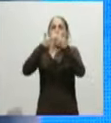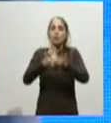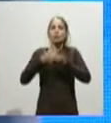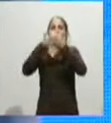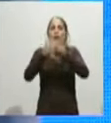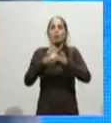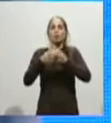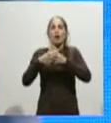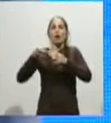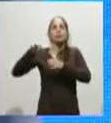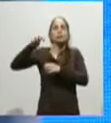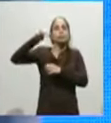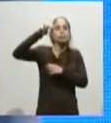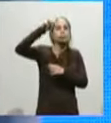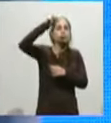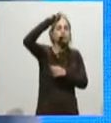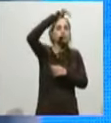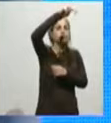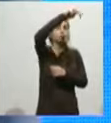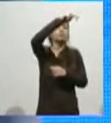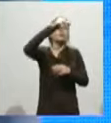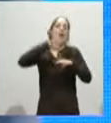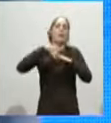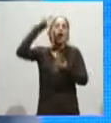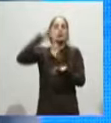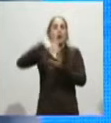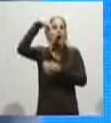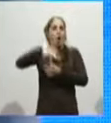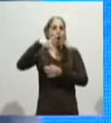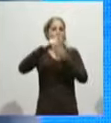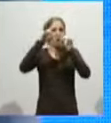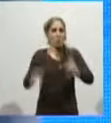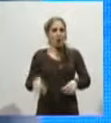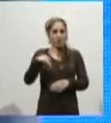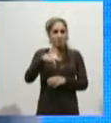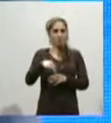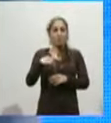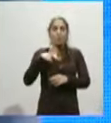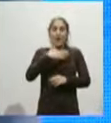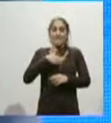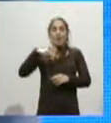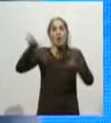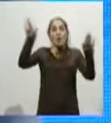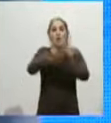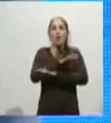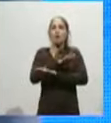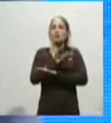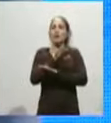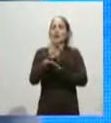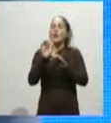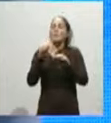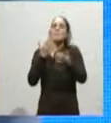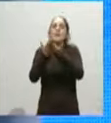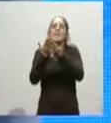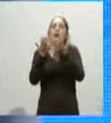13ª gala de elección del drag queen del carnaval de la capital conejera. Nosotros nos vamos a ir un ratito a publicidad,